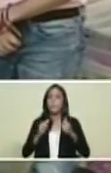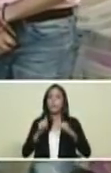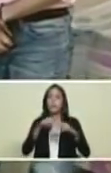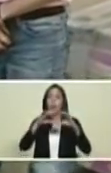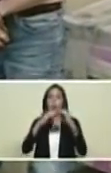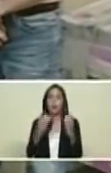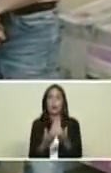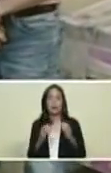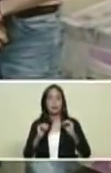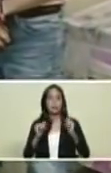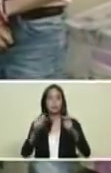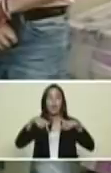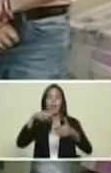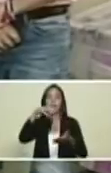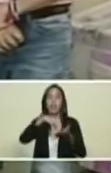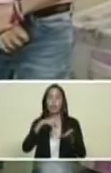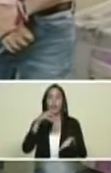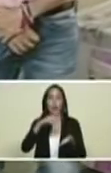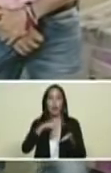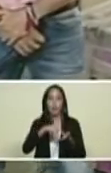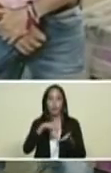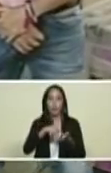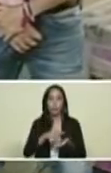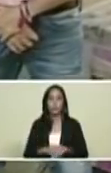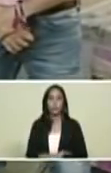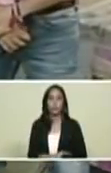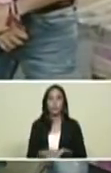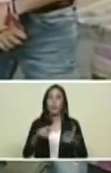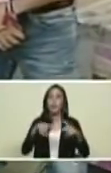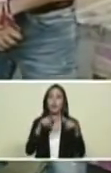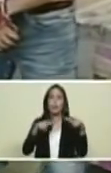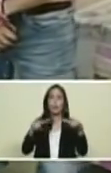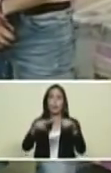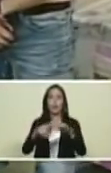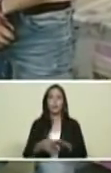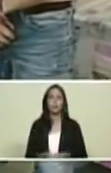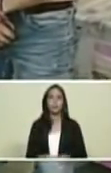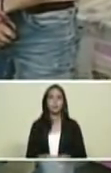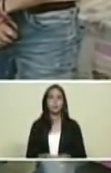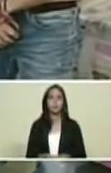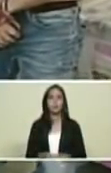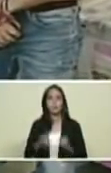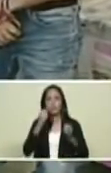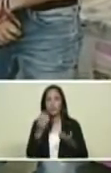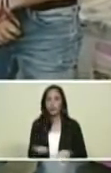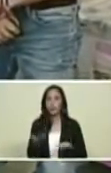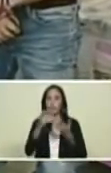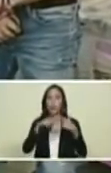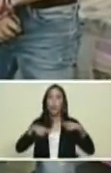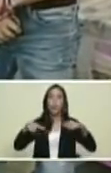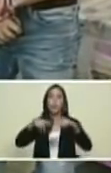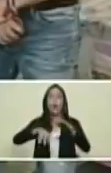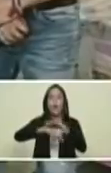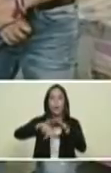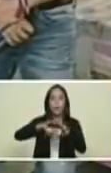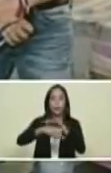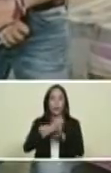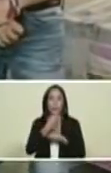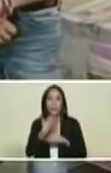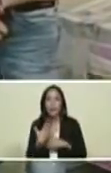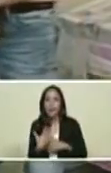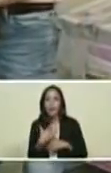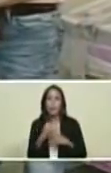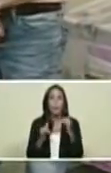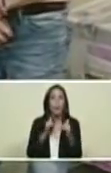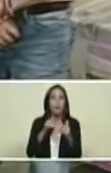año desde el estado Carabobo, acá en Los Guayos, nada más y nada menos que en un simoncito espectacular